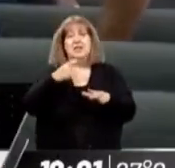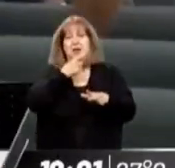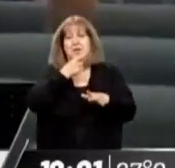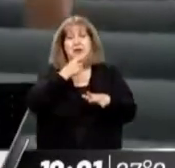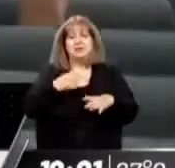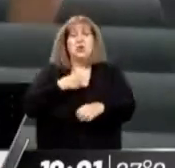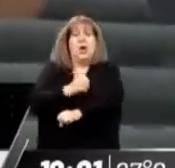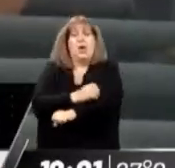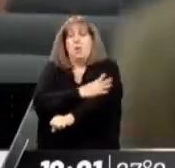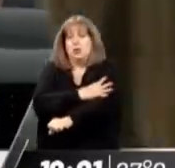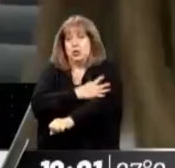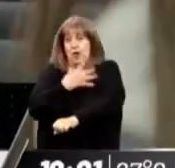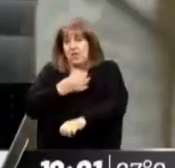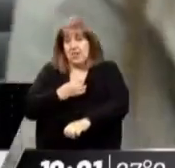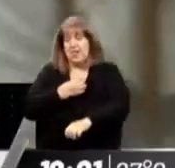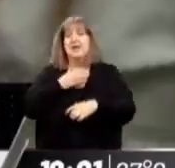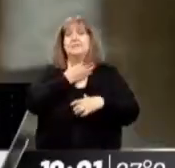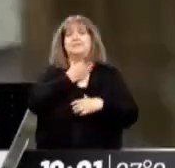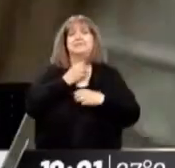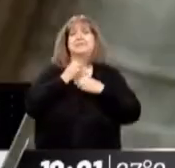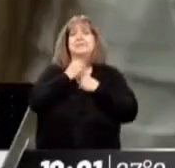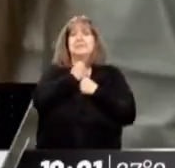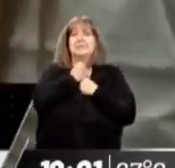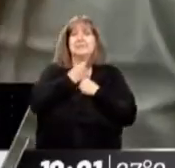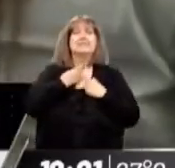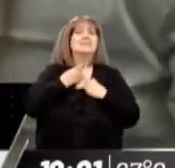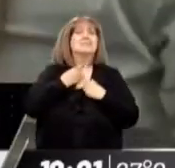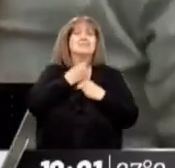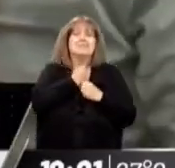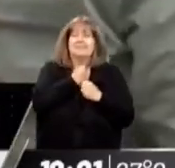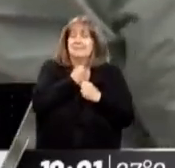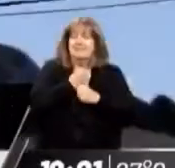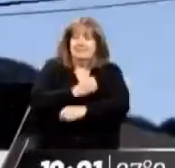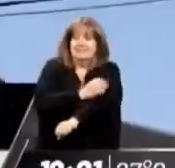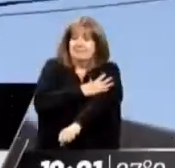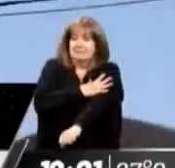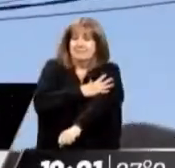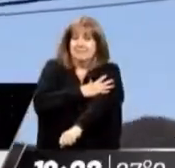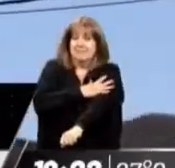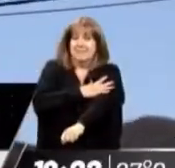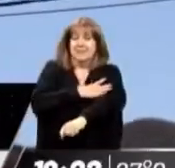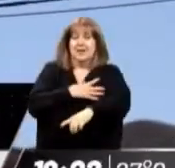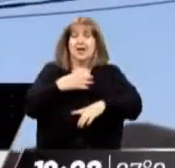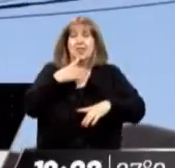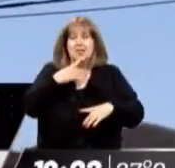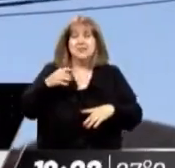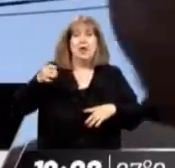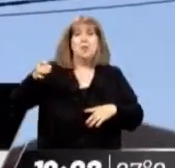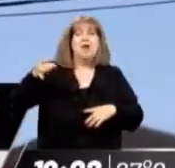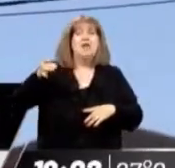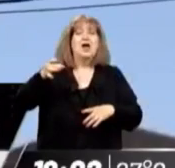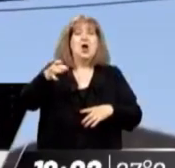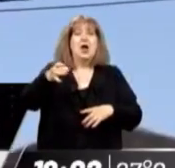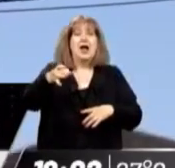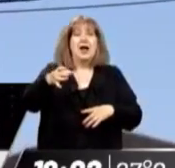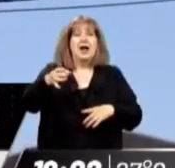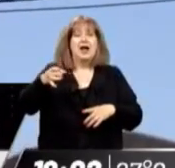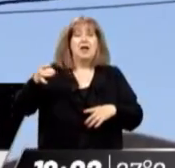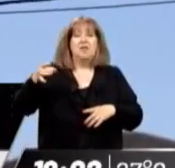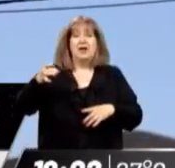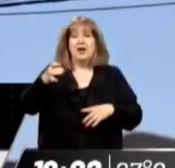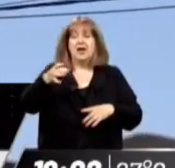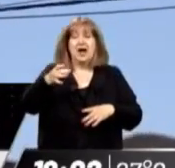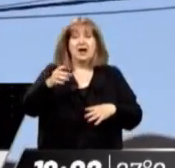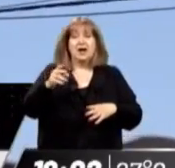la emoción que tengo. En la década del 90, cuando Menem dijo ferrocarril que para, ferrocarril que